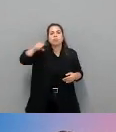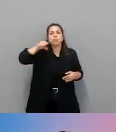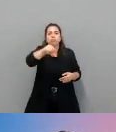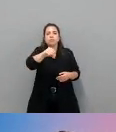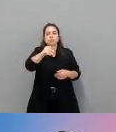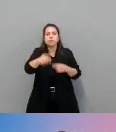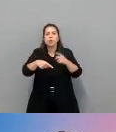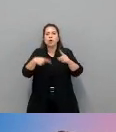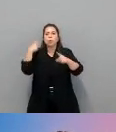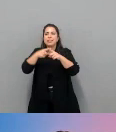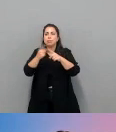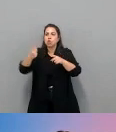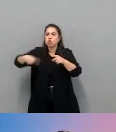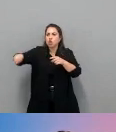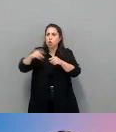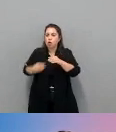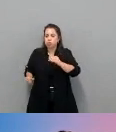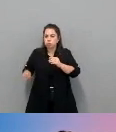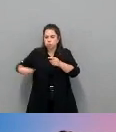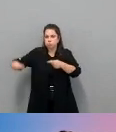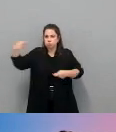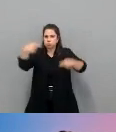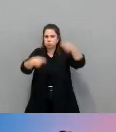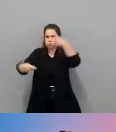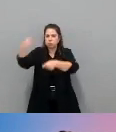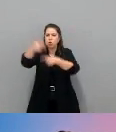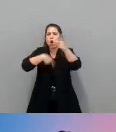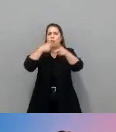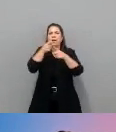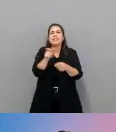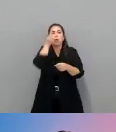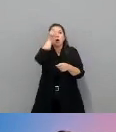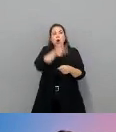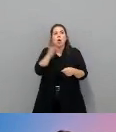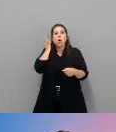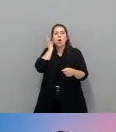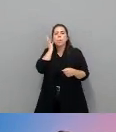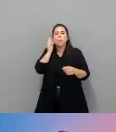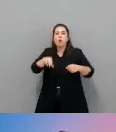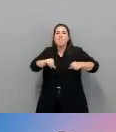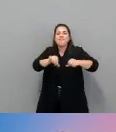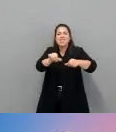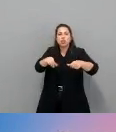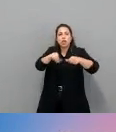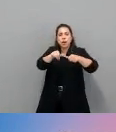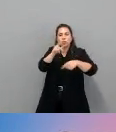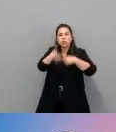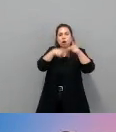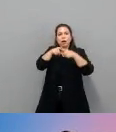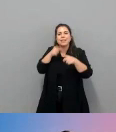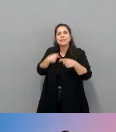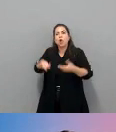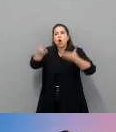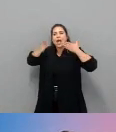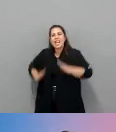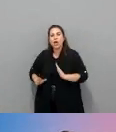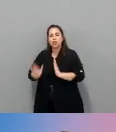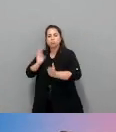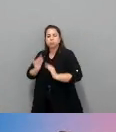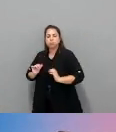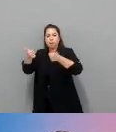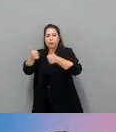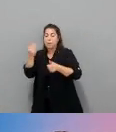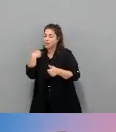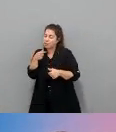para pagar a una fisioterapeuta e iniciar así la rehabilitación de sus hijos y de hijas. Así nació